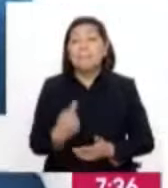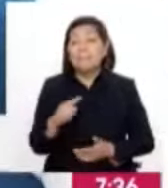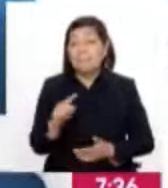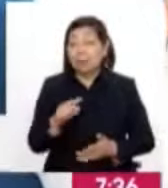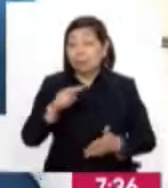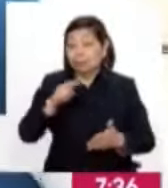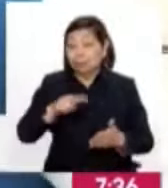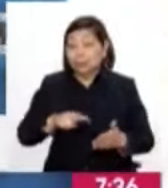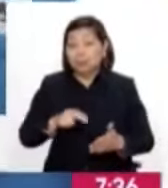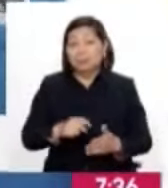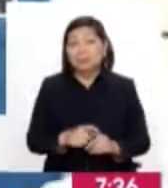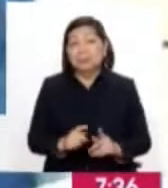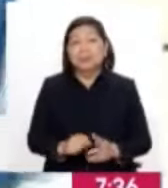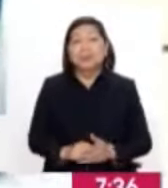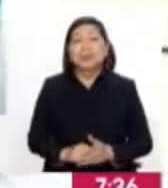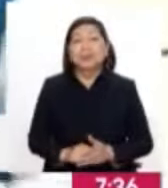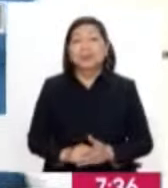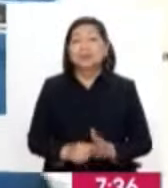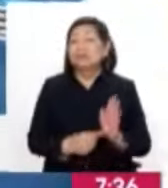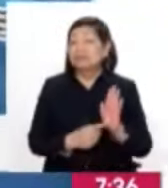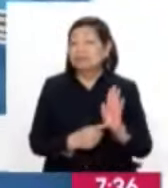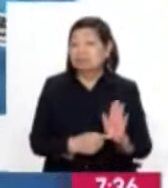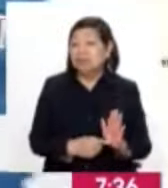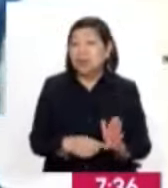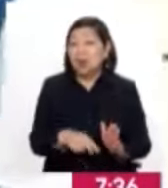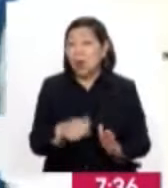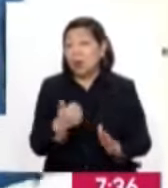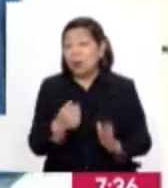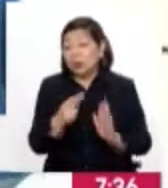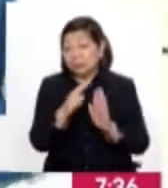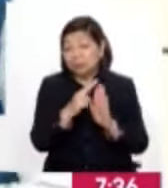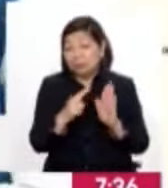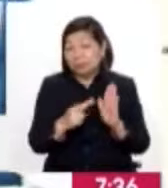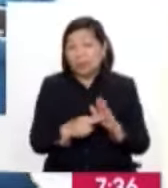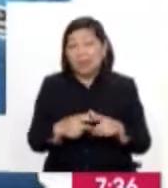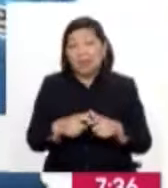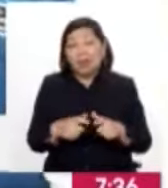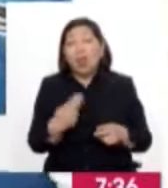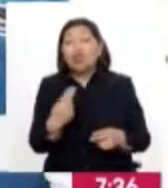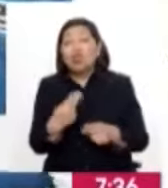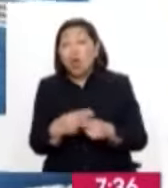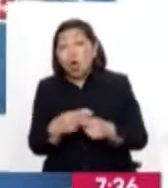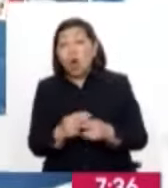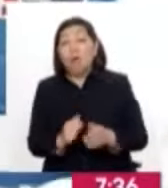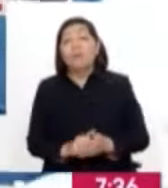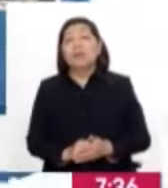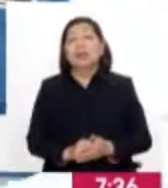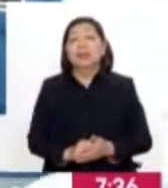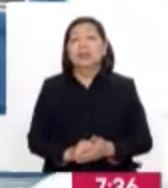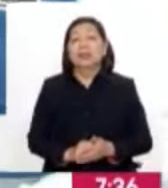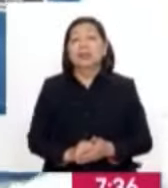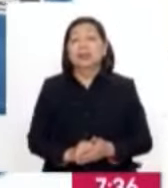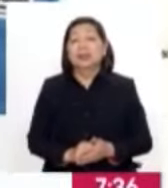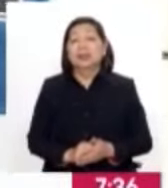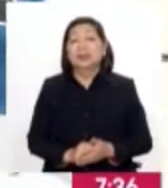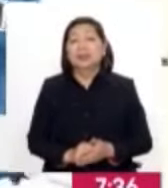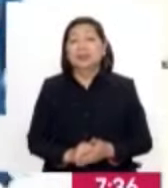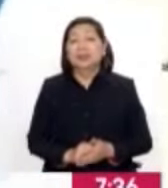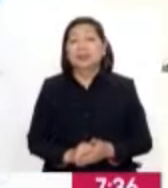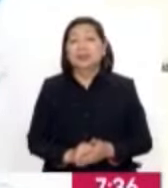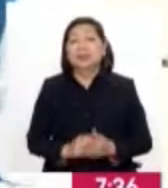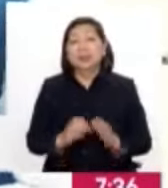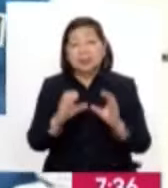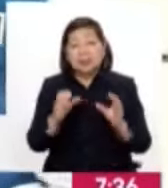la revisión técnica, pues, ya se presentan otros requisitos, ¿no? La tarjeta de identificación vehicular, ya podemos hablar